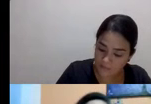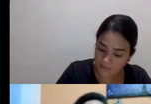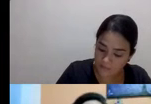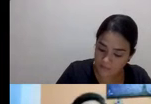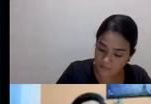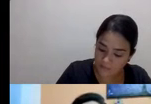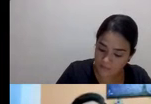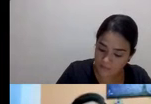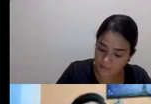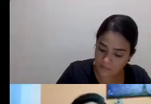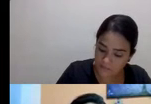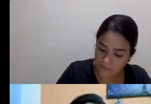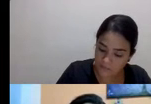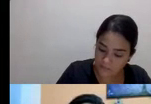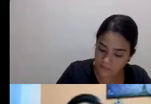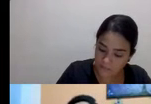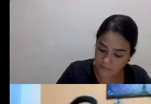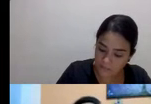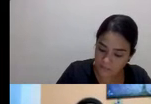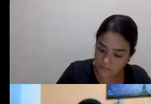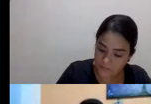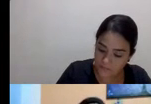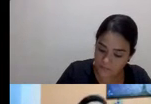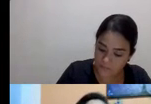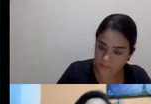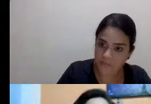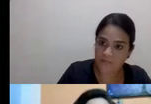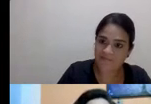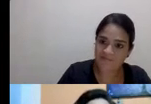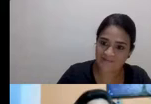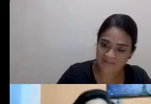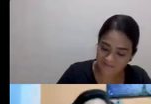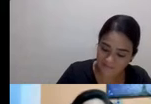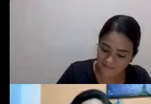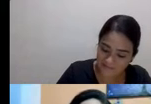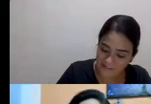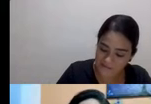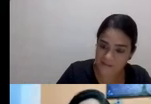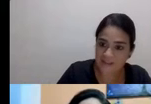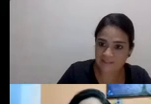de las artes y humanidades. Y eso me tiene ya como que...